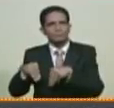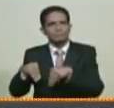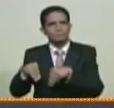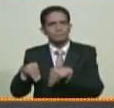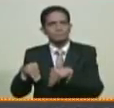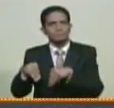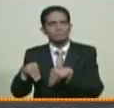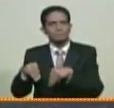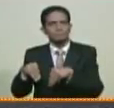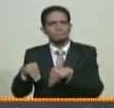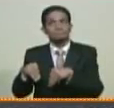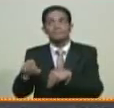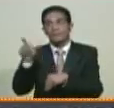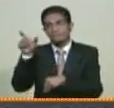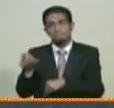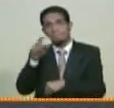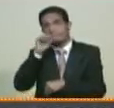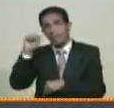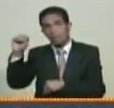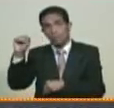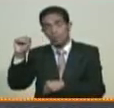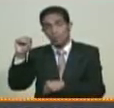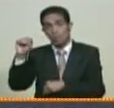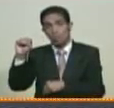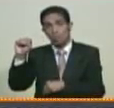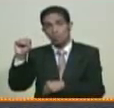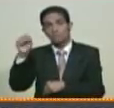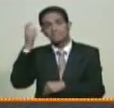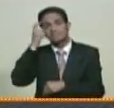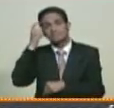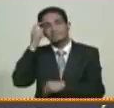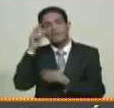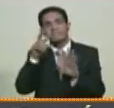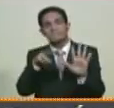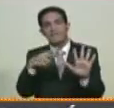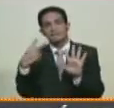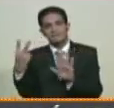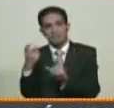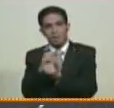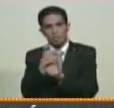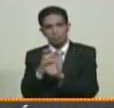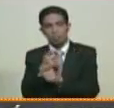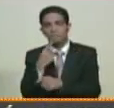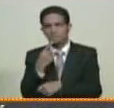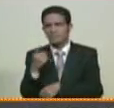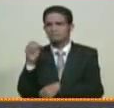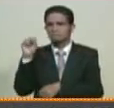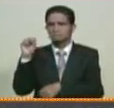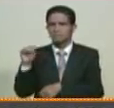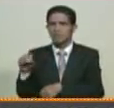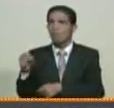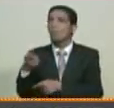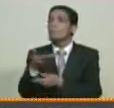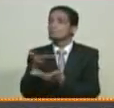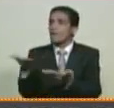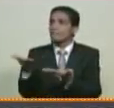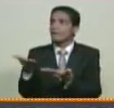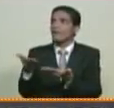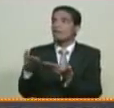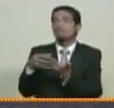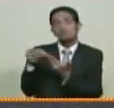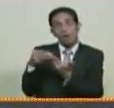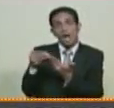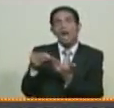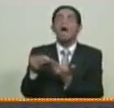incluso el presidente de maduro el 17 de agosto de 11 iba ustedes realizaron los precios si va